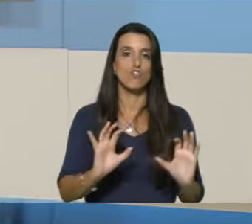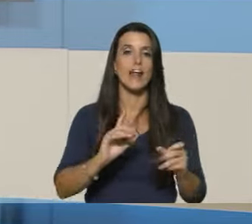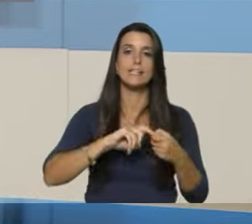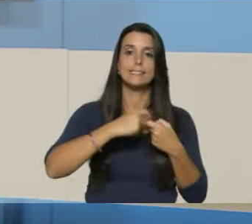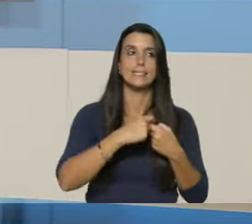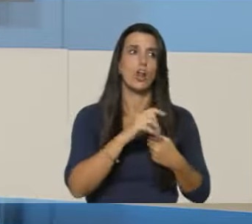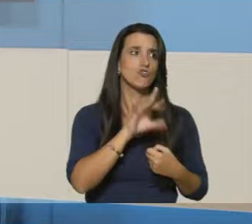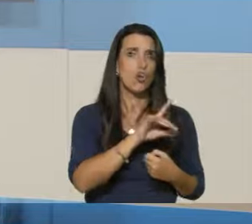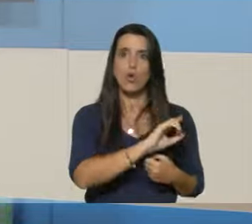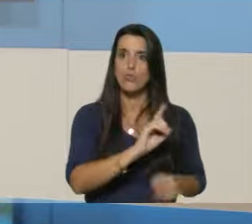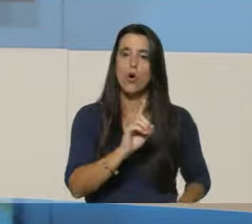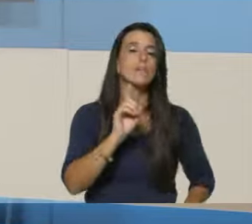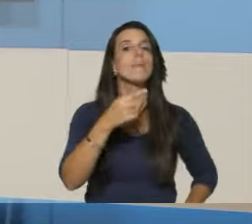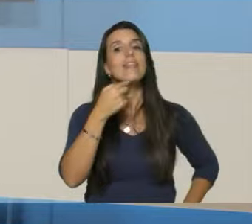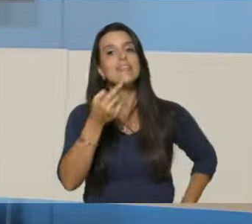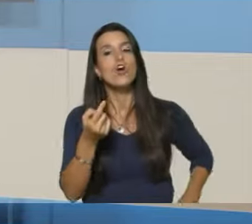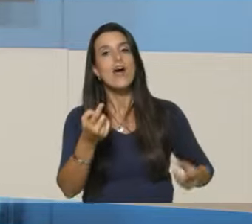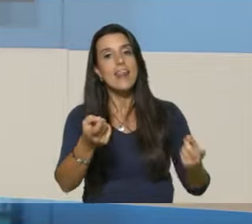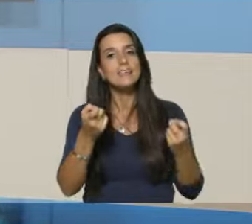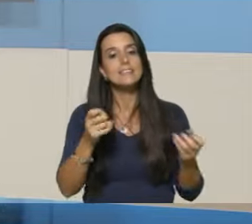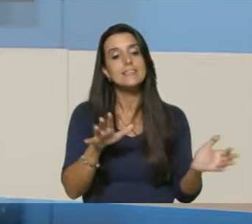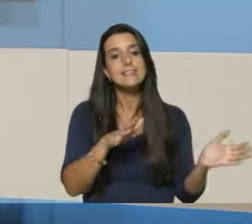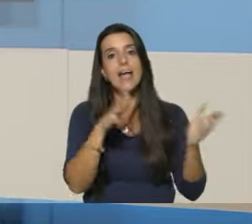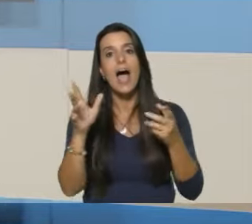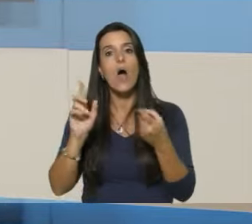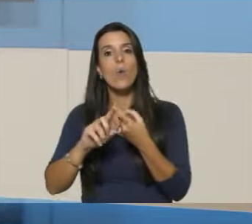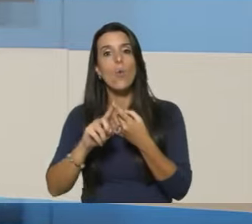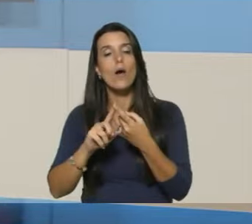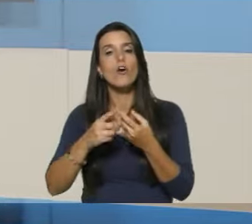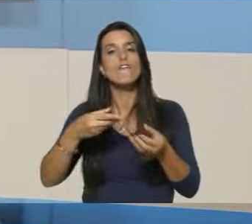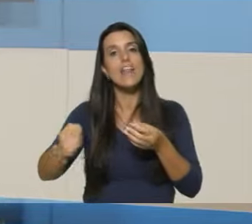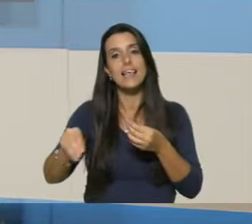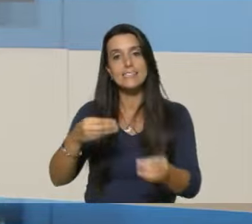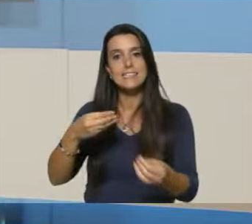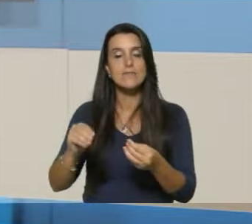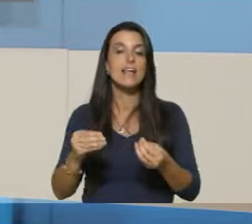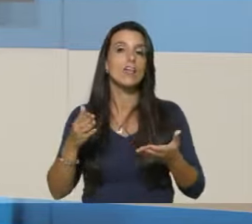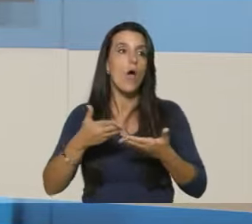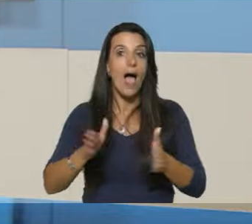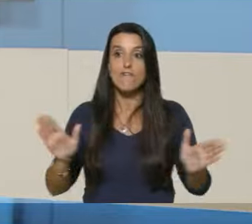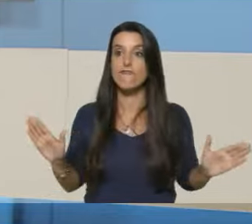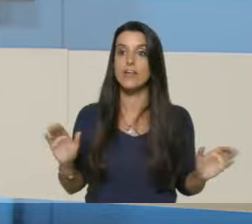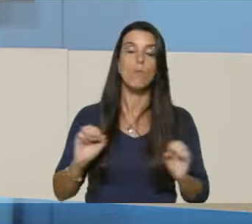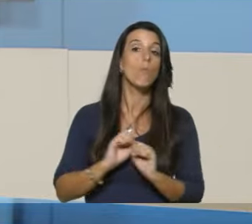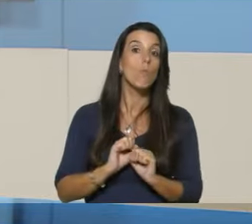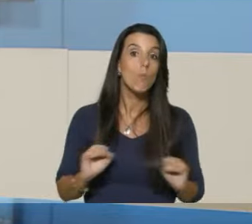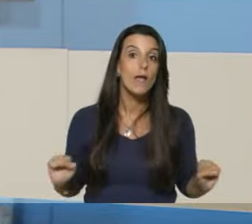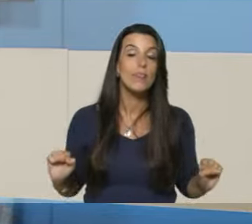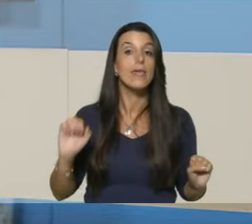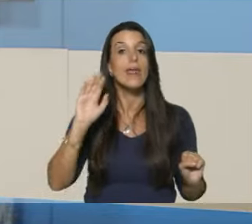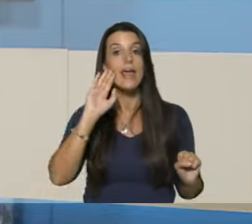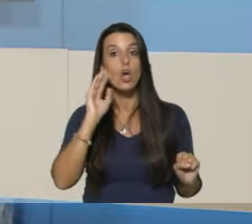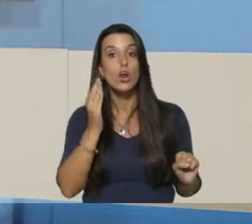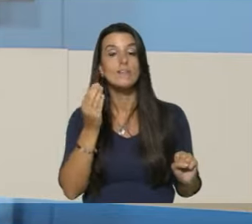sindicalizados señalan que se debe ir hacia una Pauta de trabajo más flexible y esto abre las puertas y lo reconocen